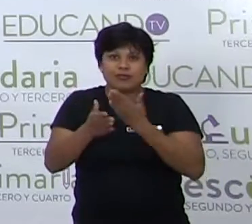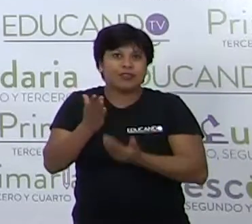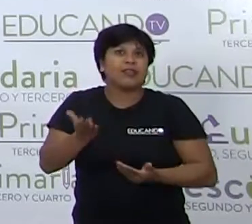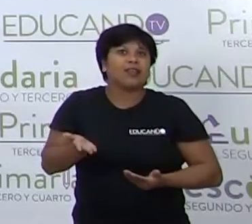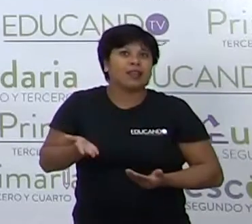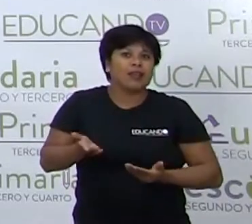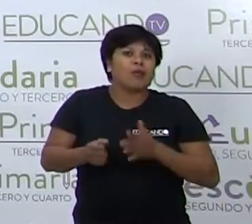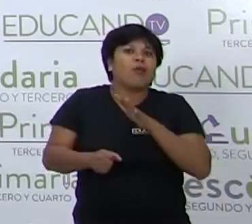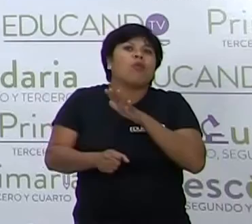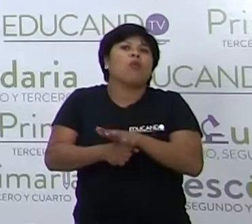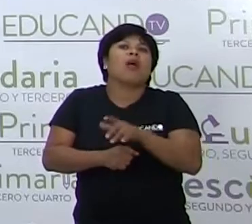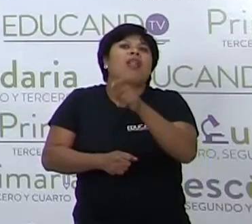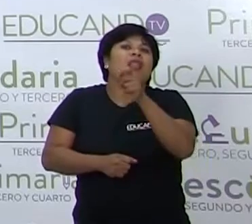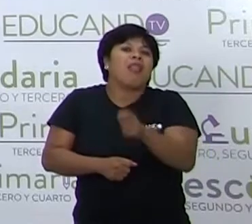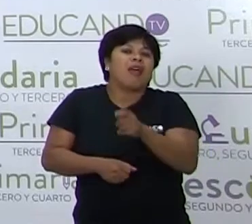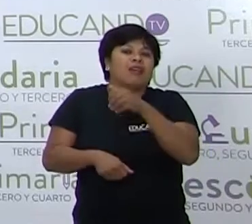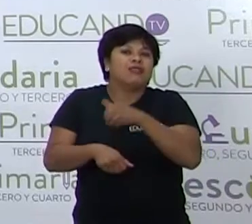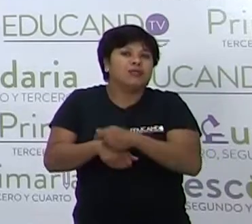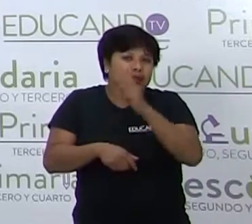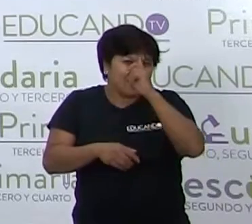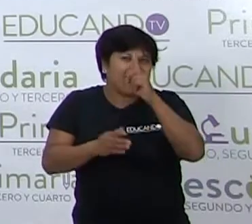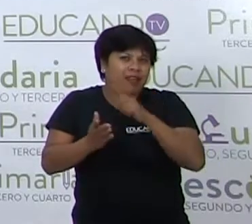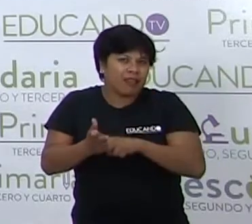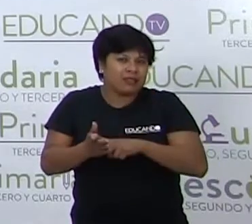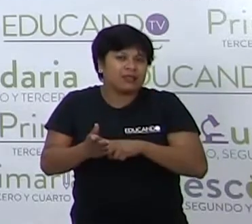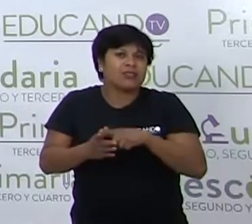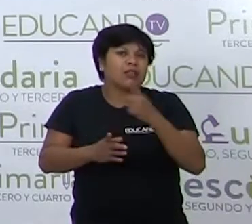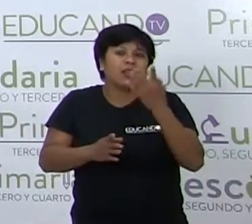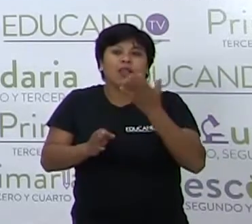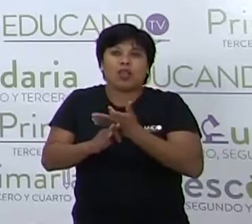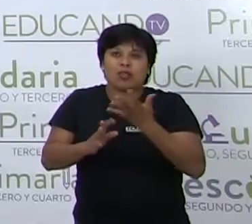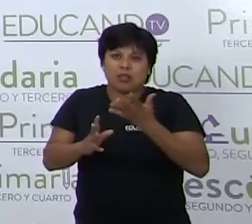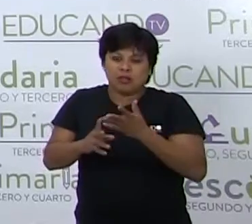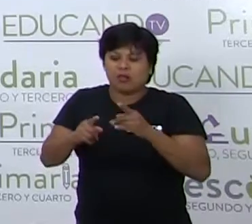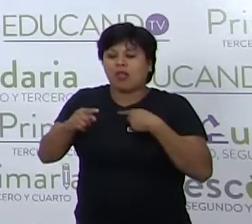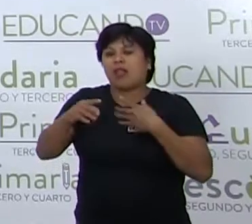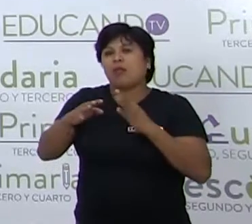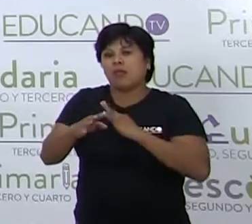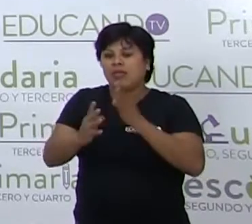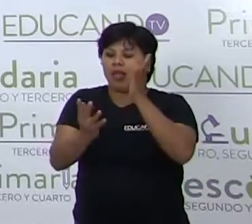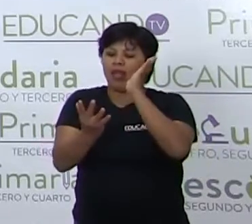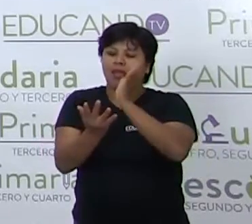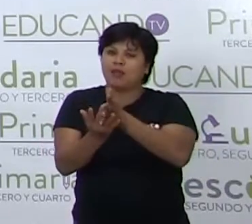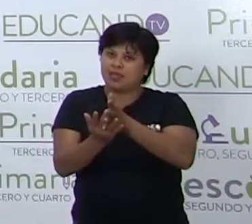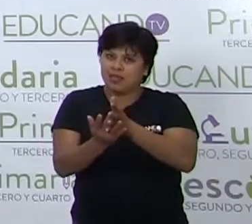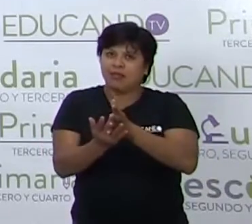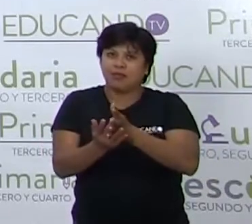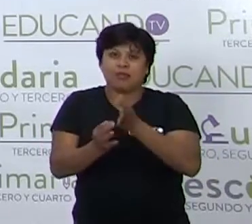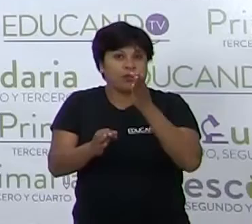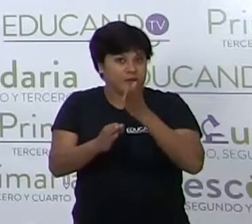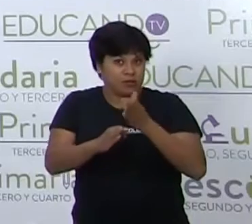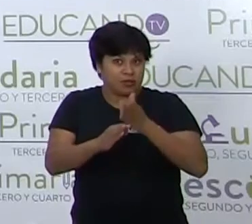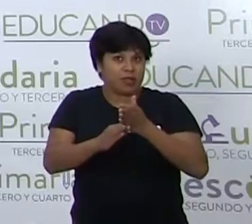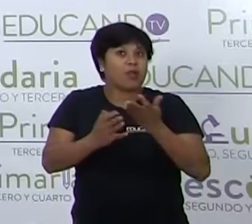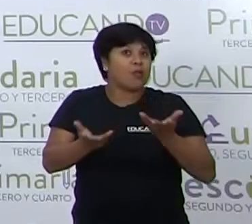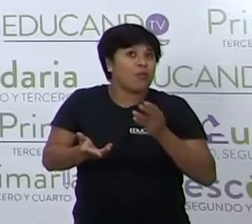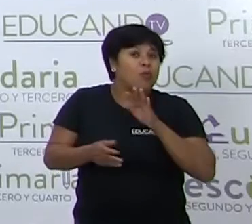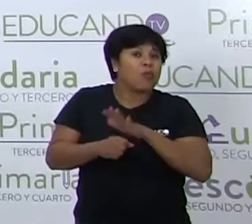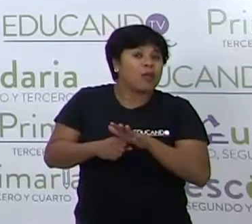¿Qué número crees que sea? ¿Qué hicimos aquí? Lo dividimos a la mitad. ¿Qué haríamos acá